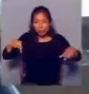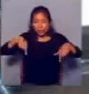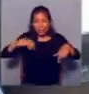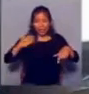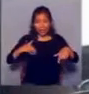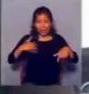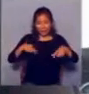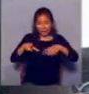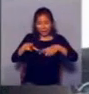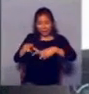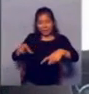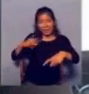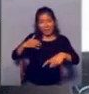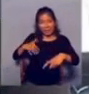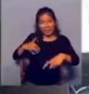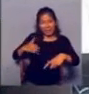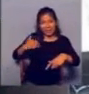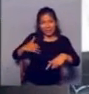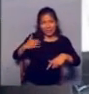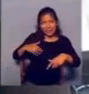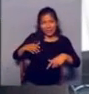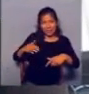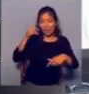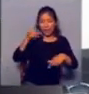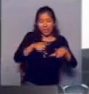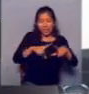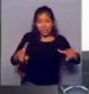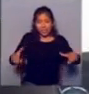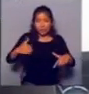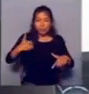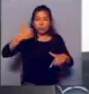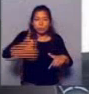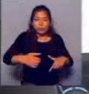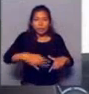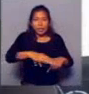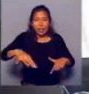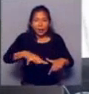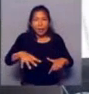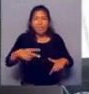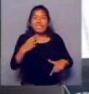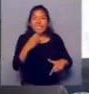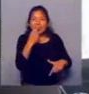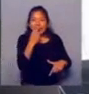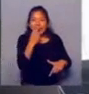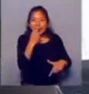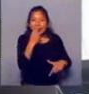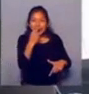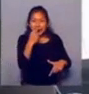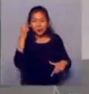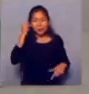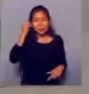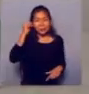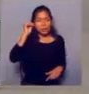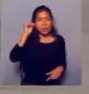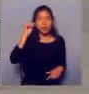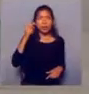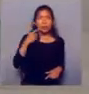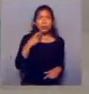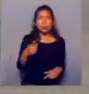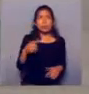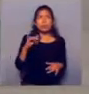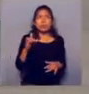aquí está más o menos, a veces semana estamos sufriendo, haciendo mucha fila y nos están dando limitado así